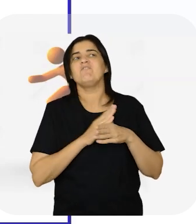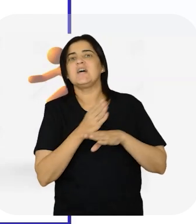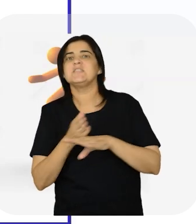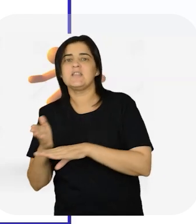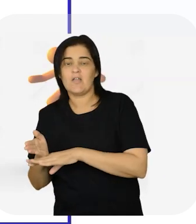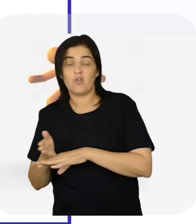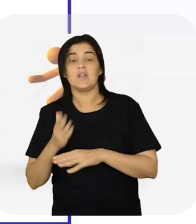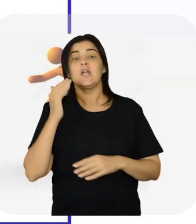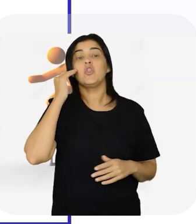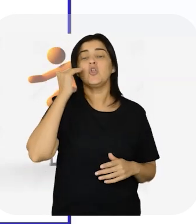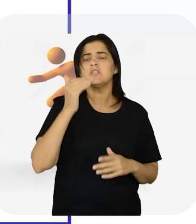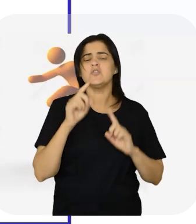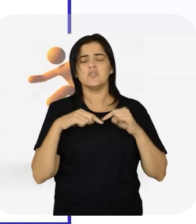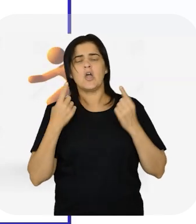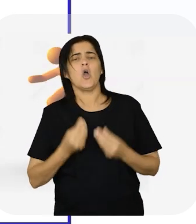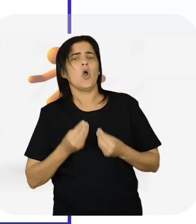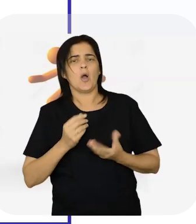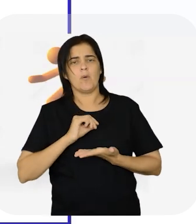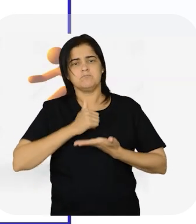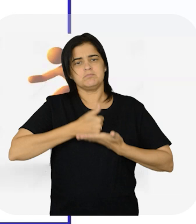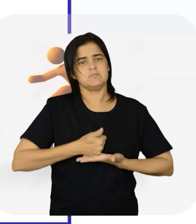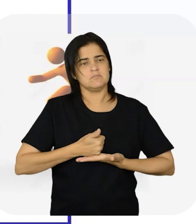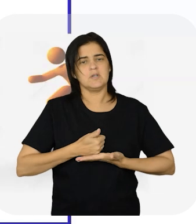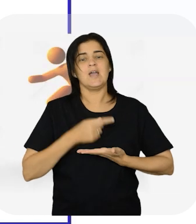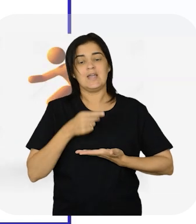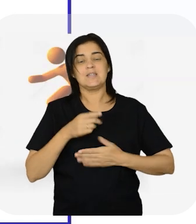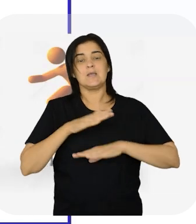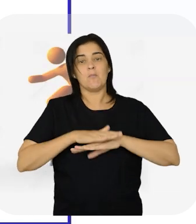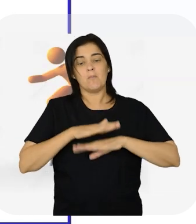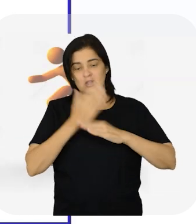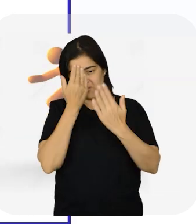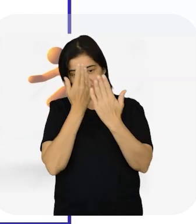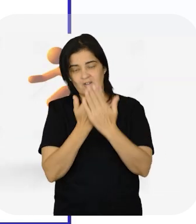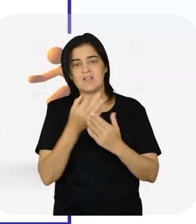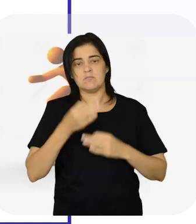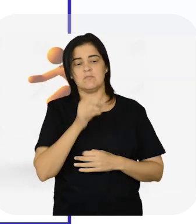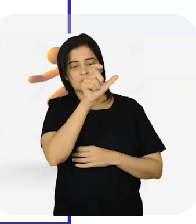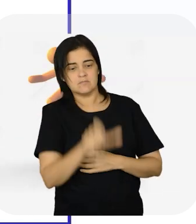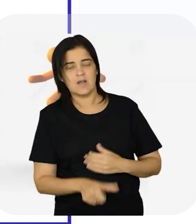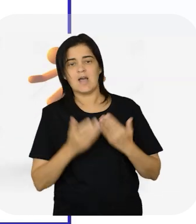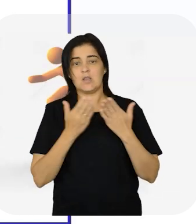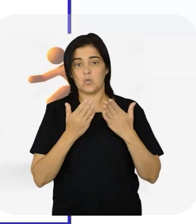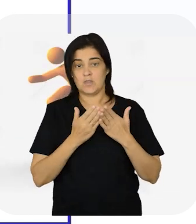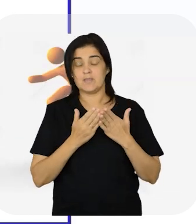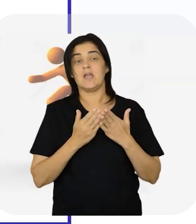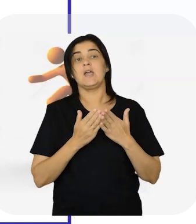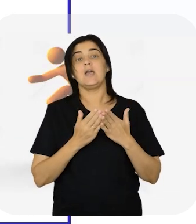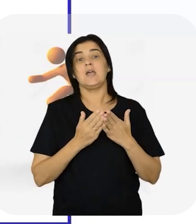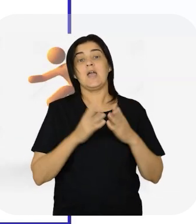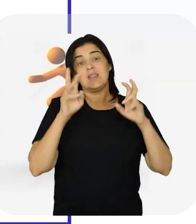como docentes, cómo nos posicionamos frente al estudiante. A nivel